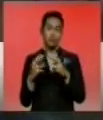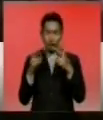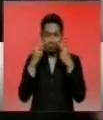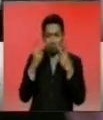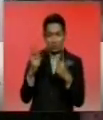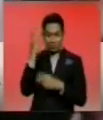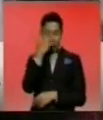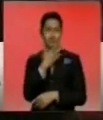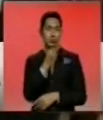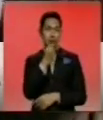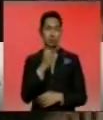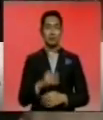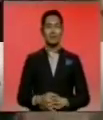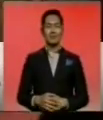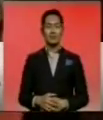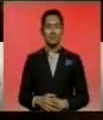ve.